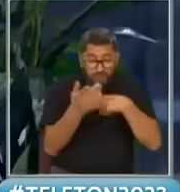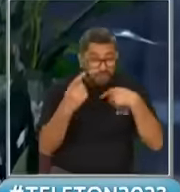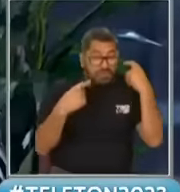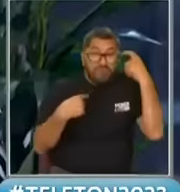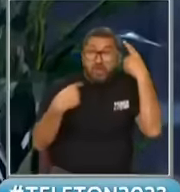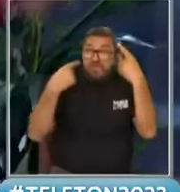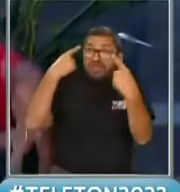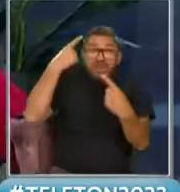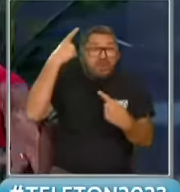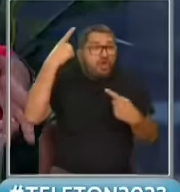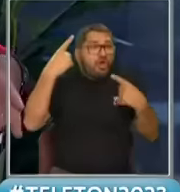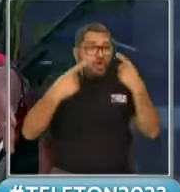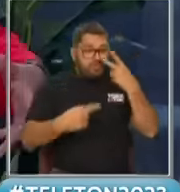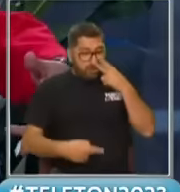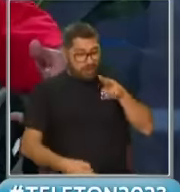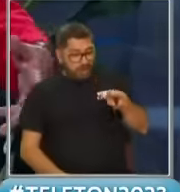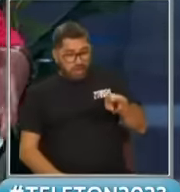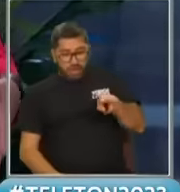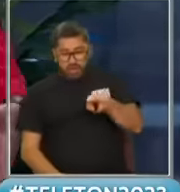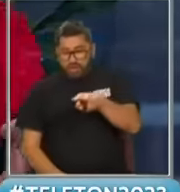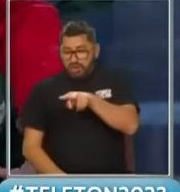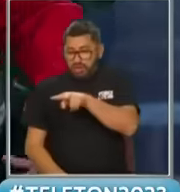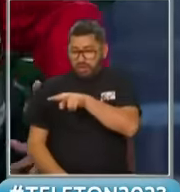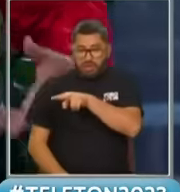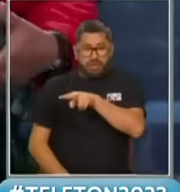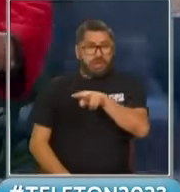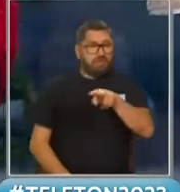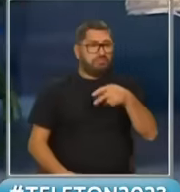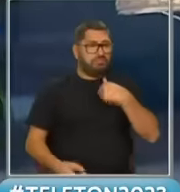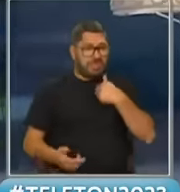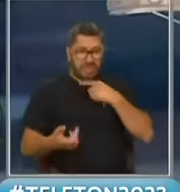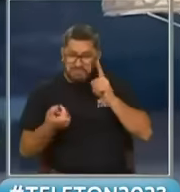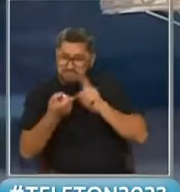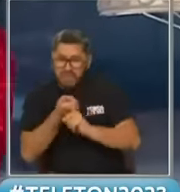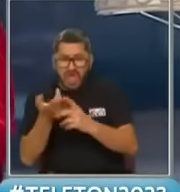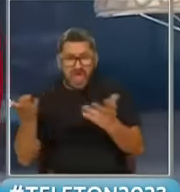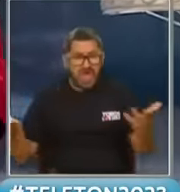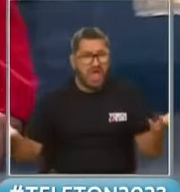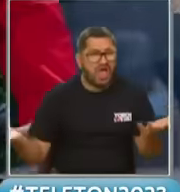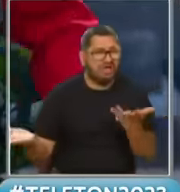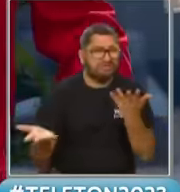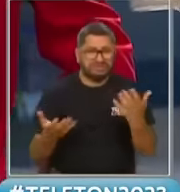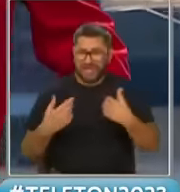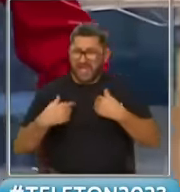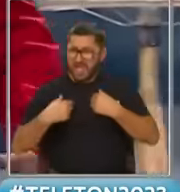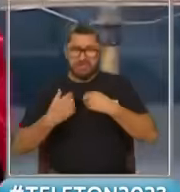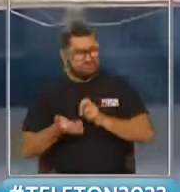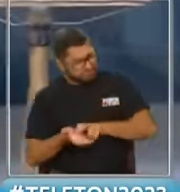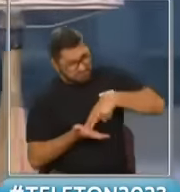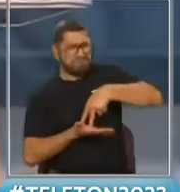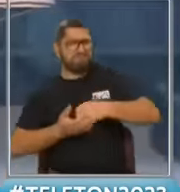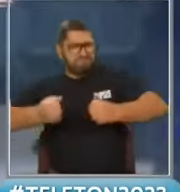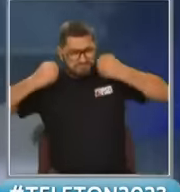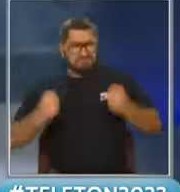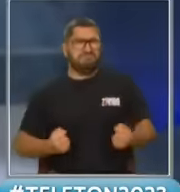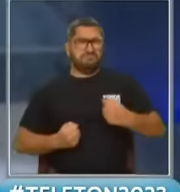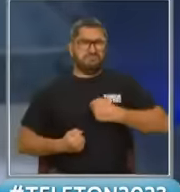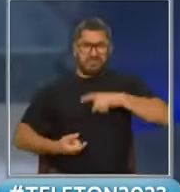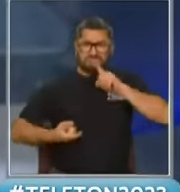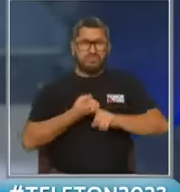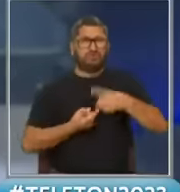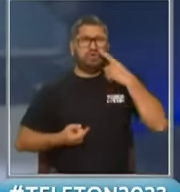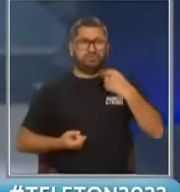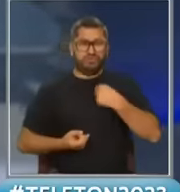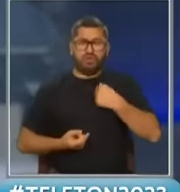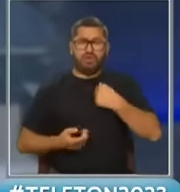voy salté a defender a mi esposa como buen marido. Yo dije,